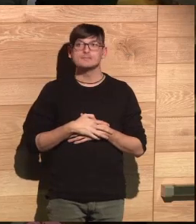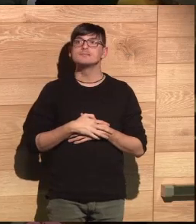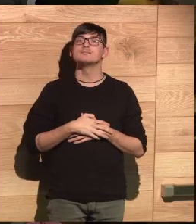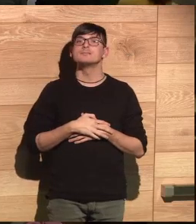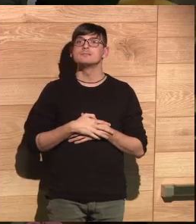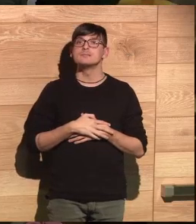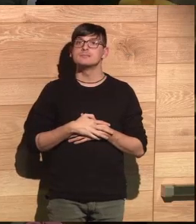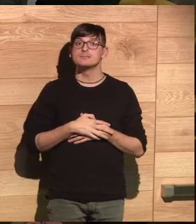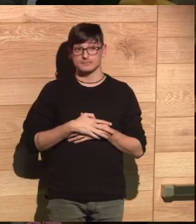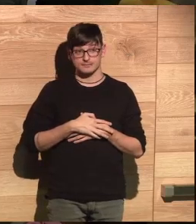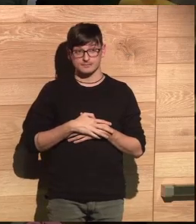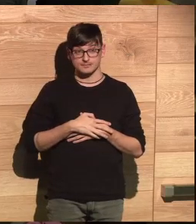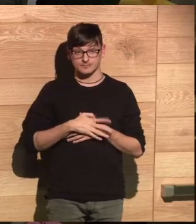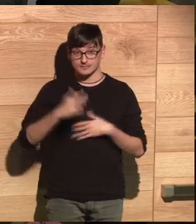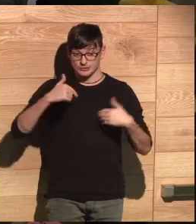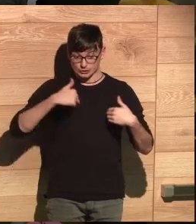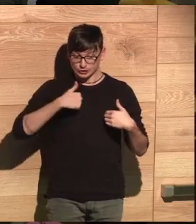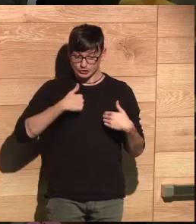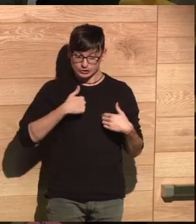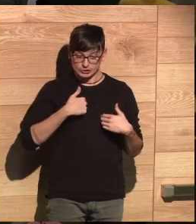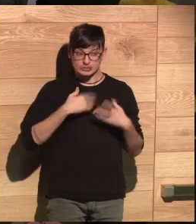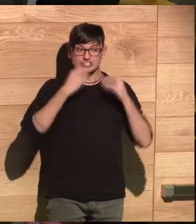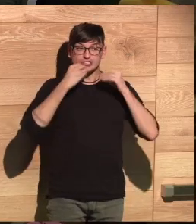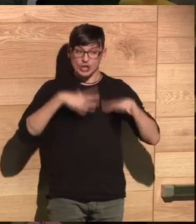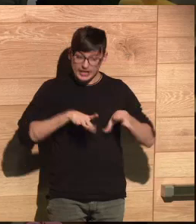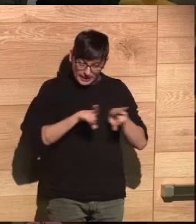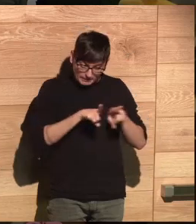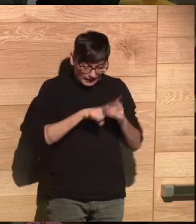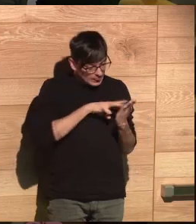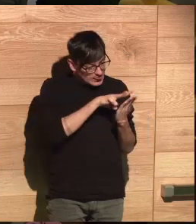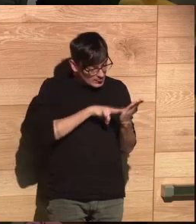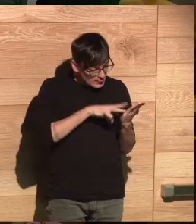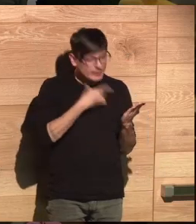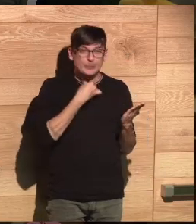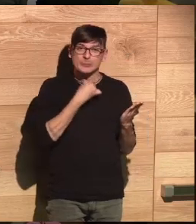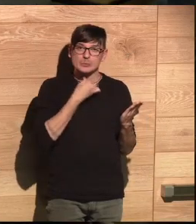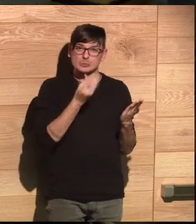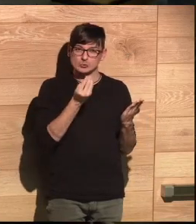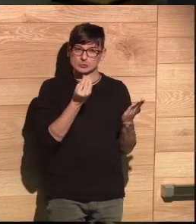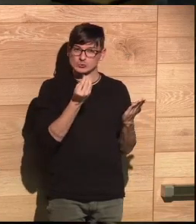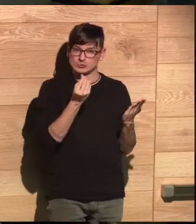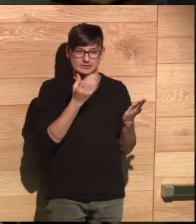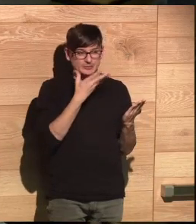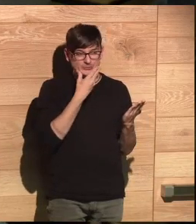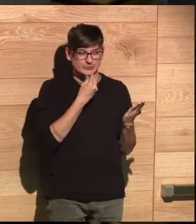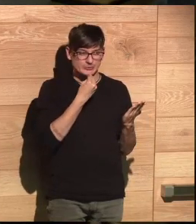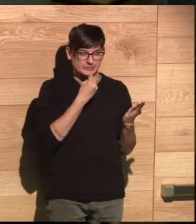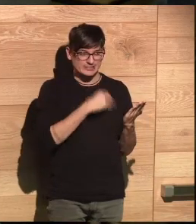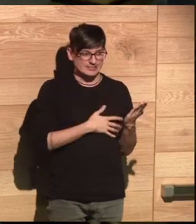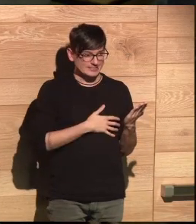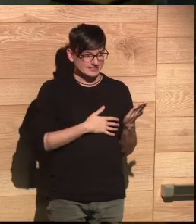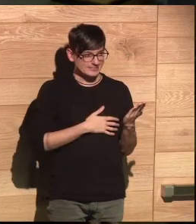Yo me leí la historia de las hermanas y me gustó mucho. Es muy bonita.